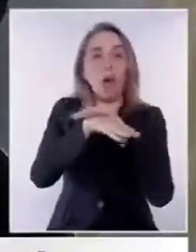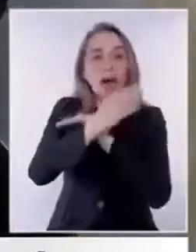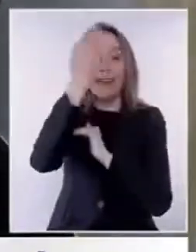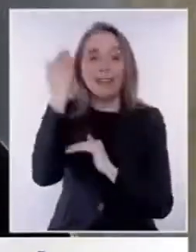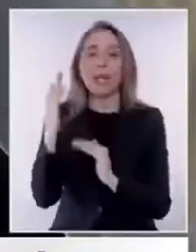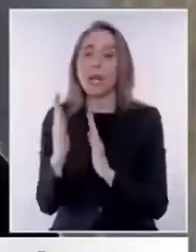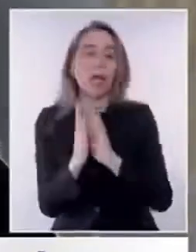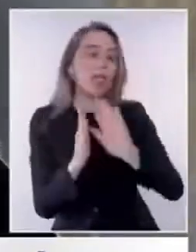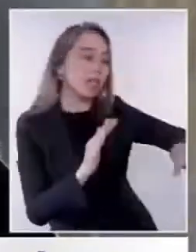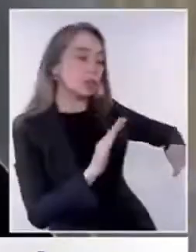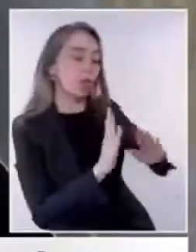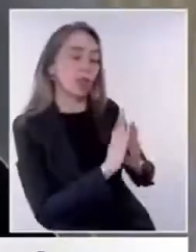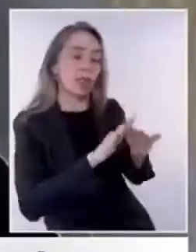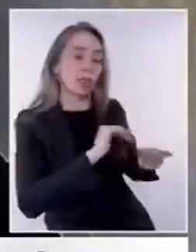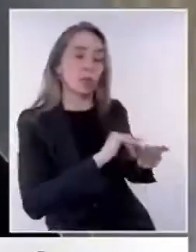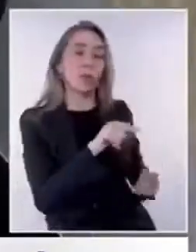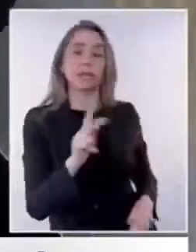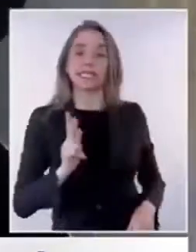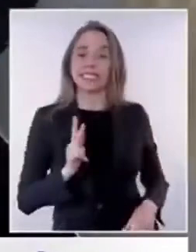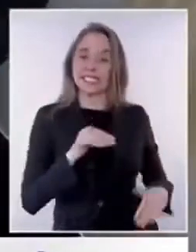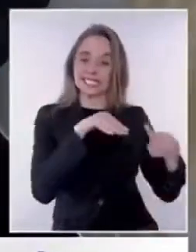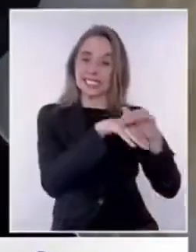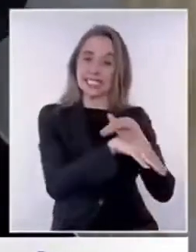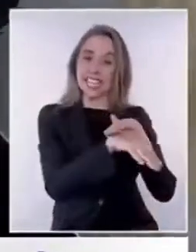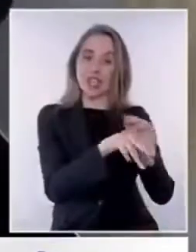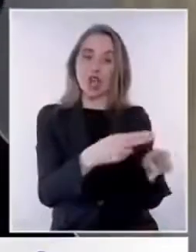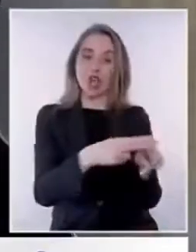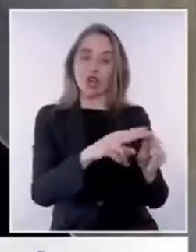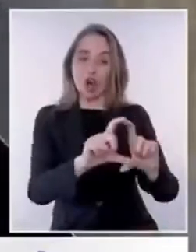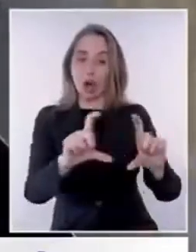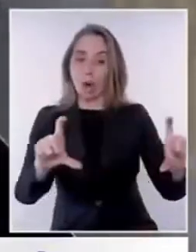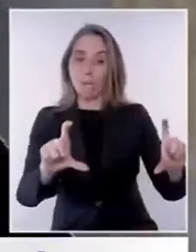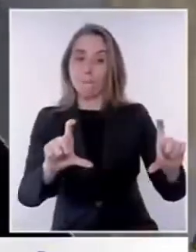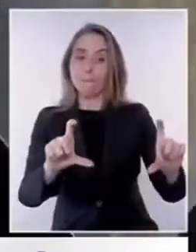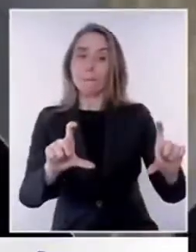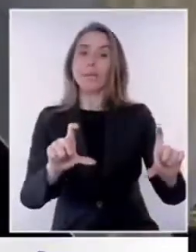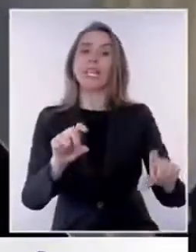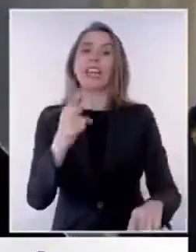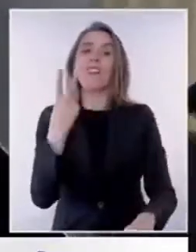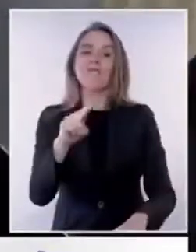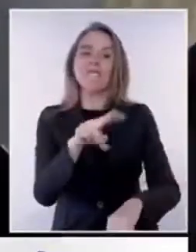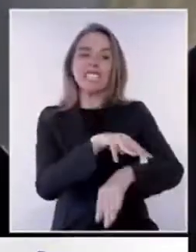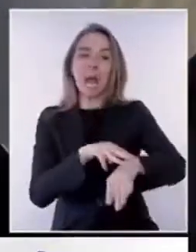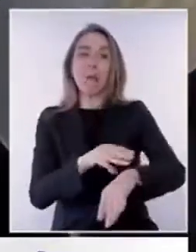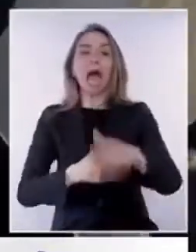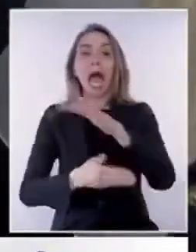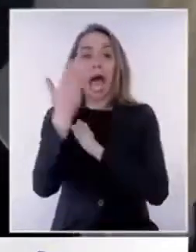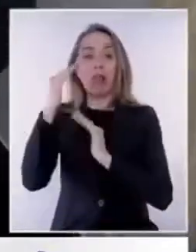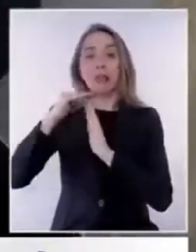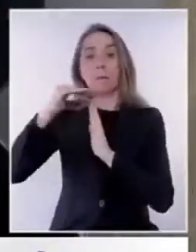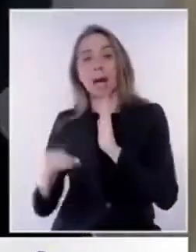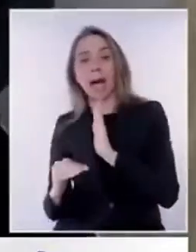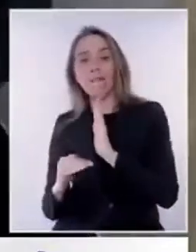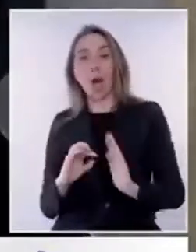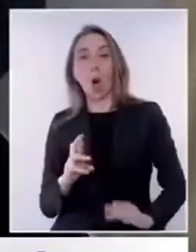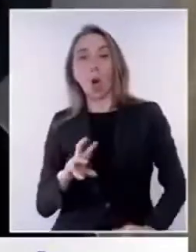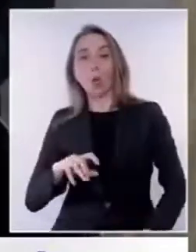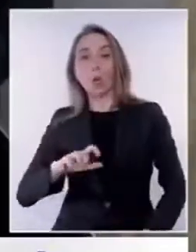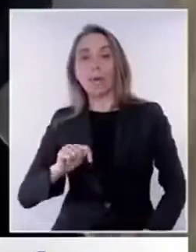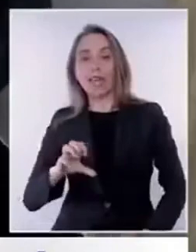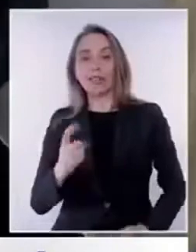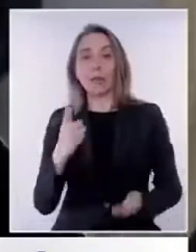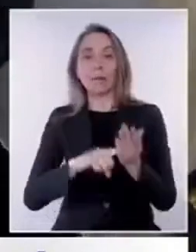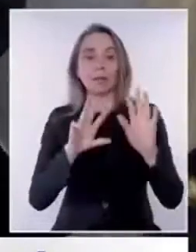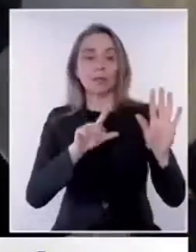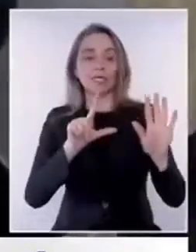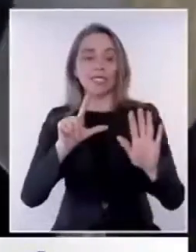está, perdón, aquí está este señor que lo comentamos, que llegó a vicealmirante, él era grumete en la Esmeralda en el año 79, la